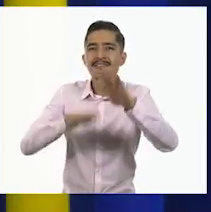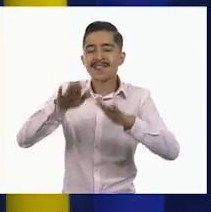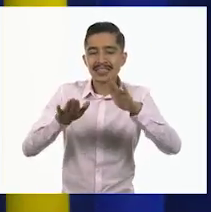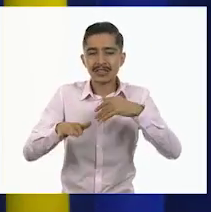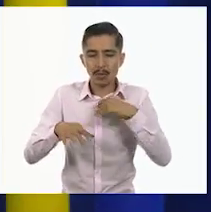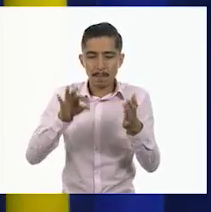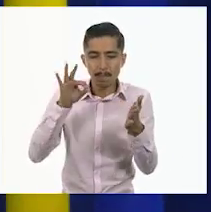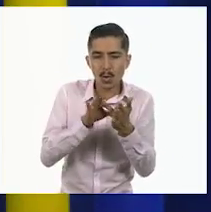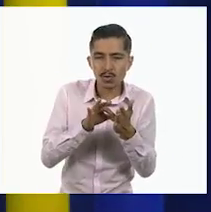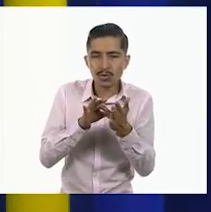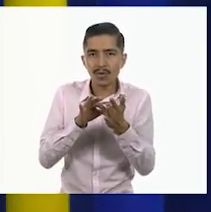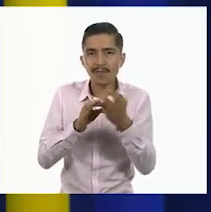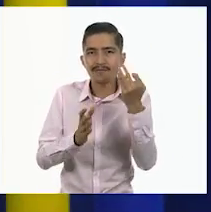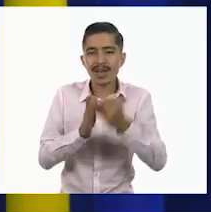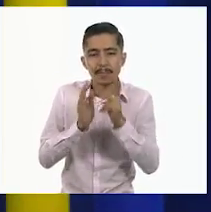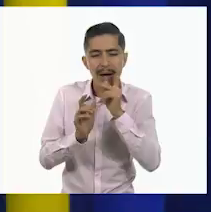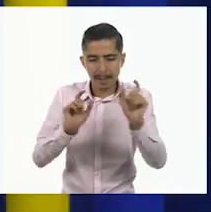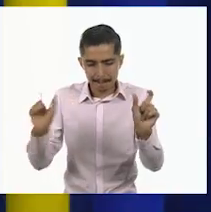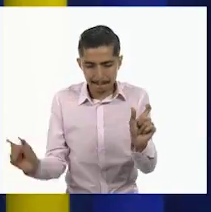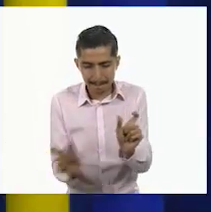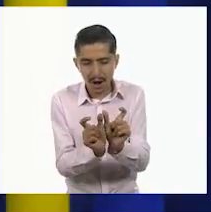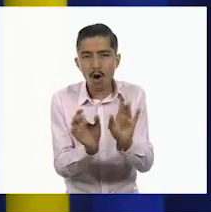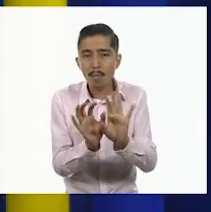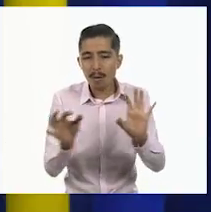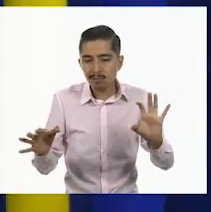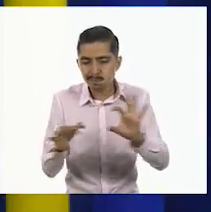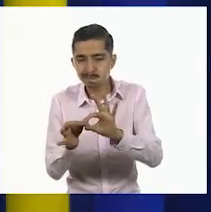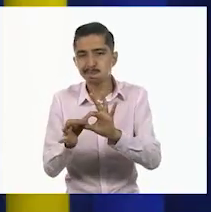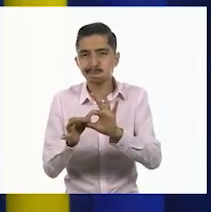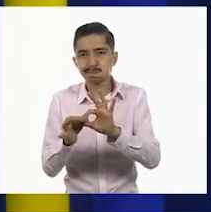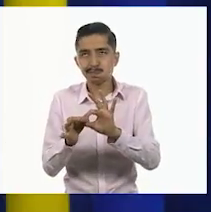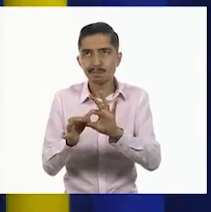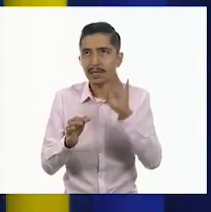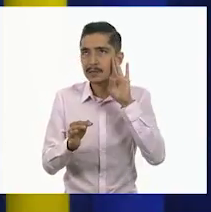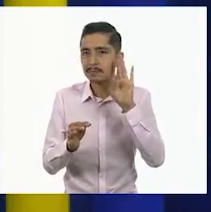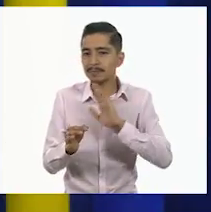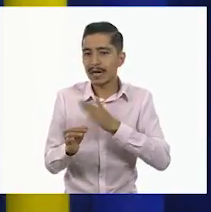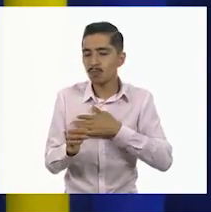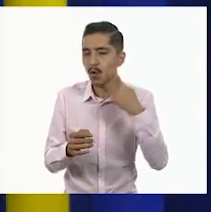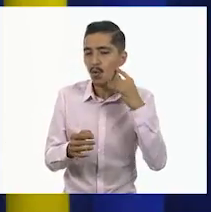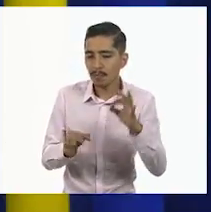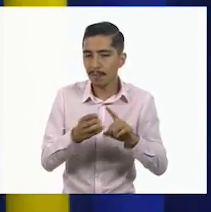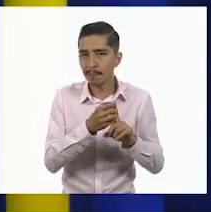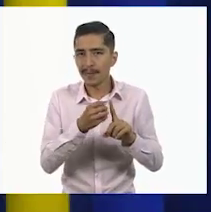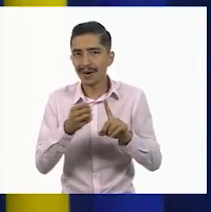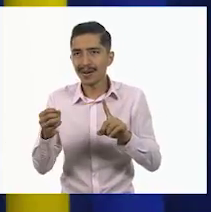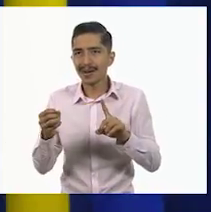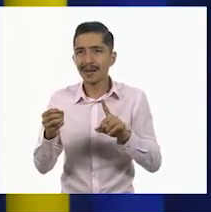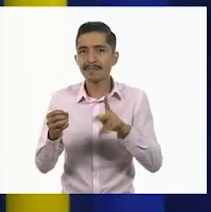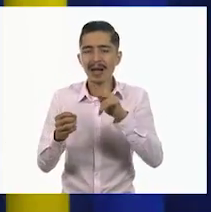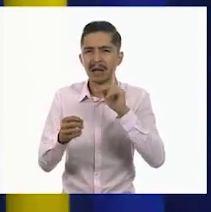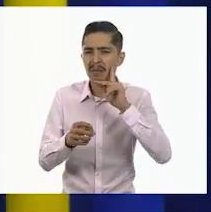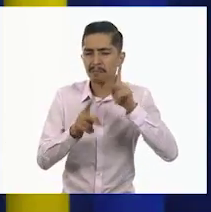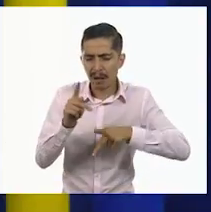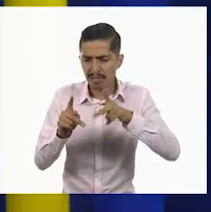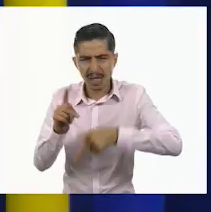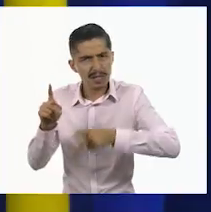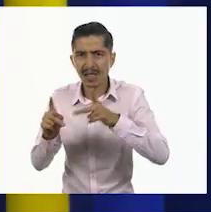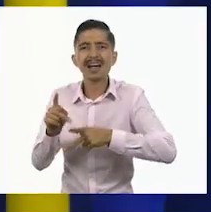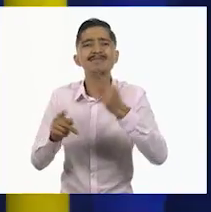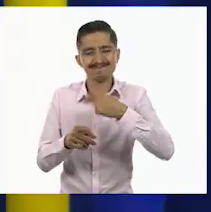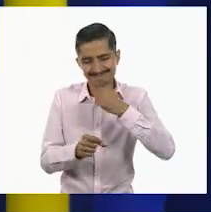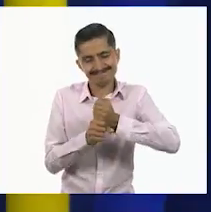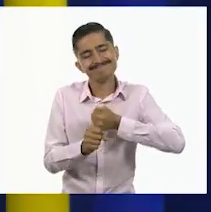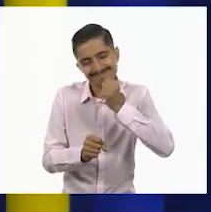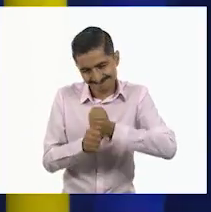conectores. Entonces se ve como si fuera creo que ustedes ya no los conocieron, pero como un telegrama. Entonces Sí. es lo que tengo que